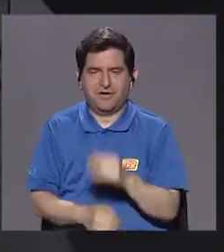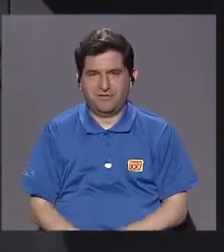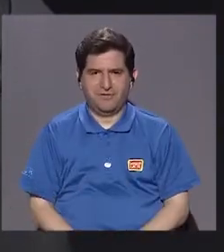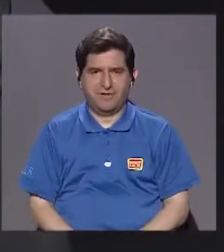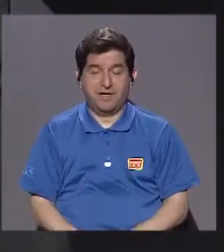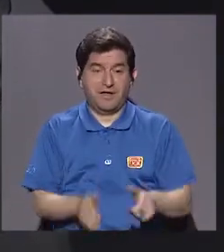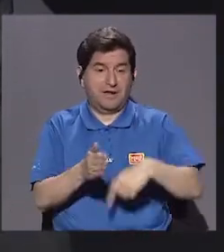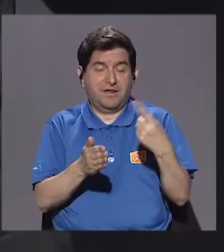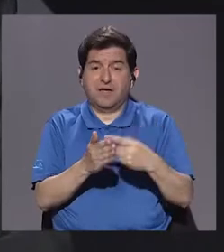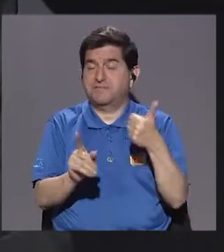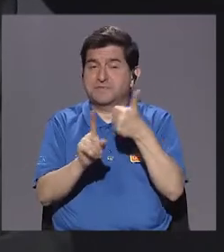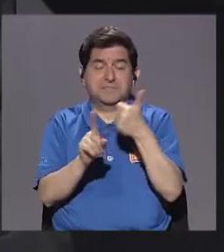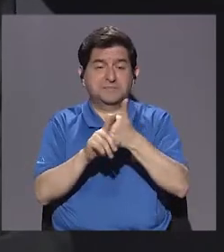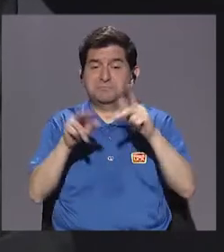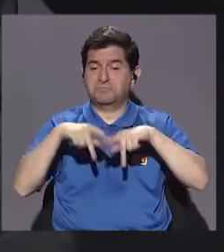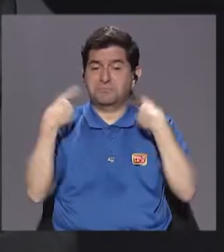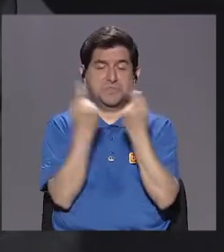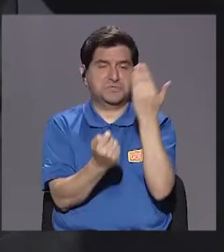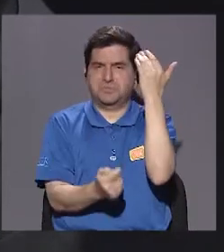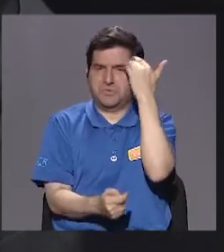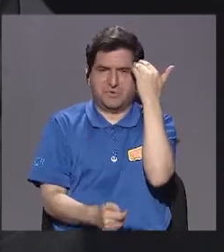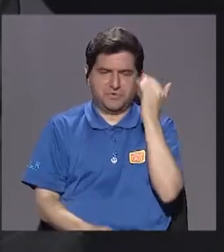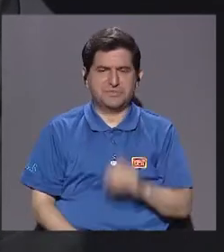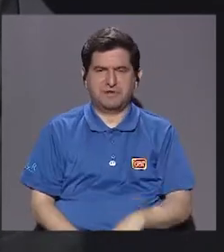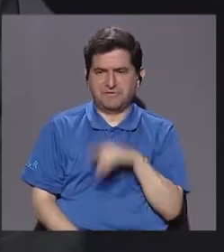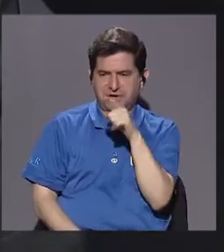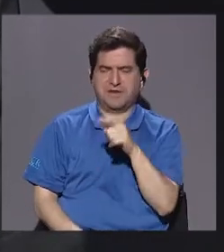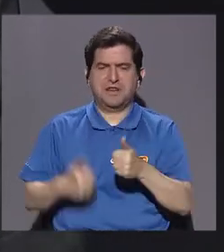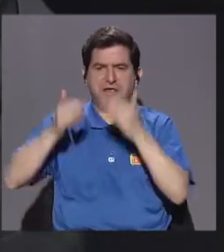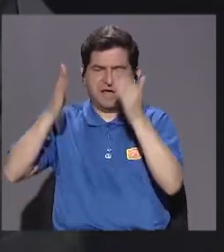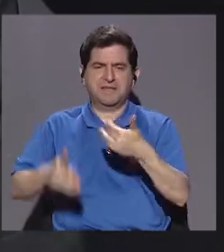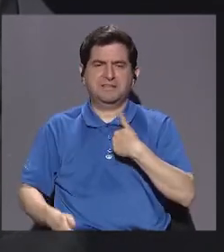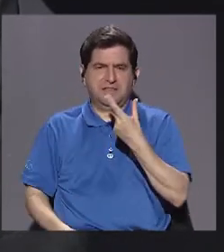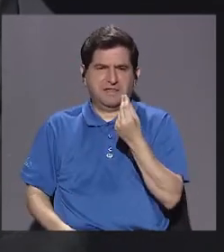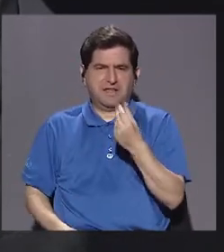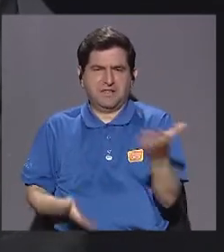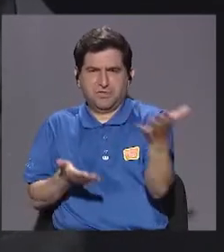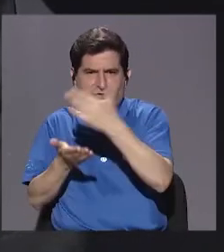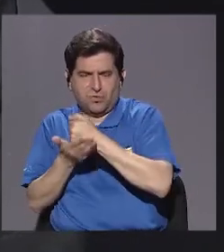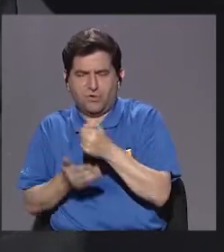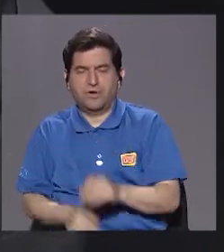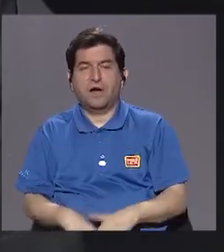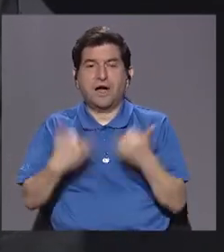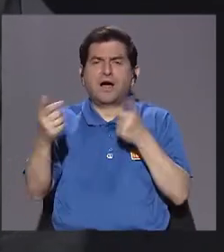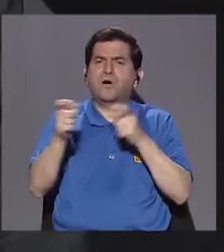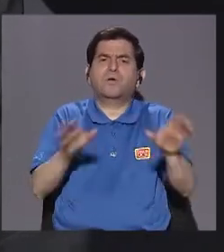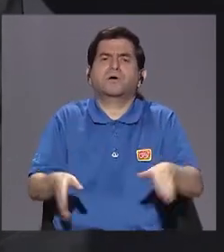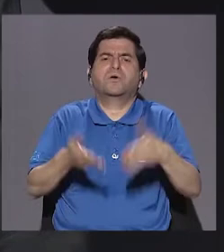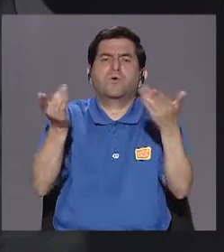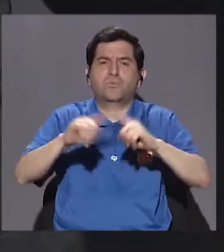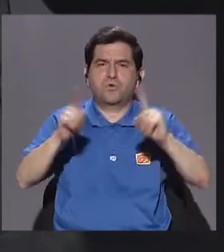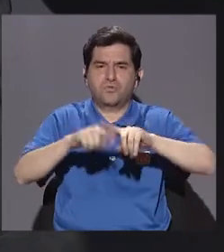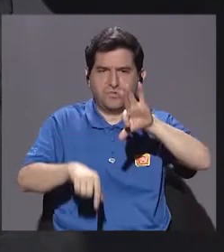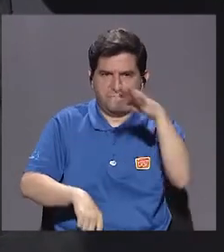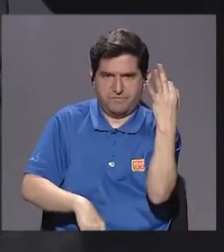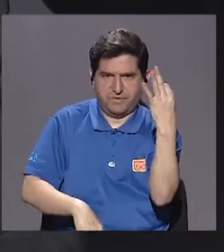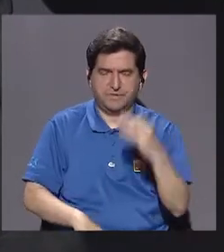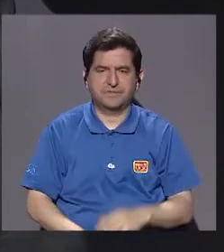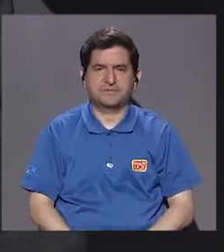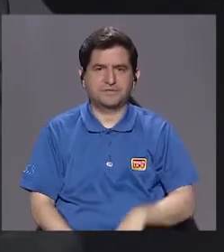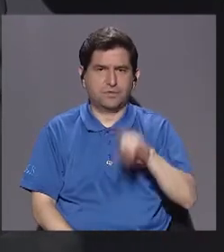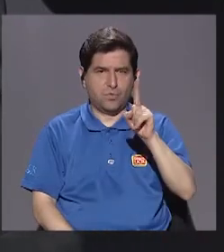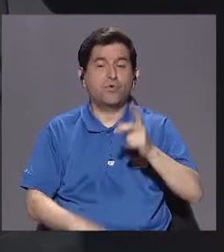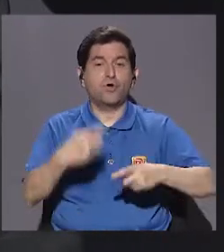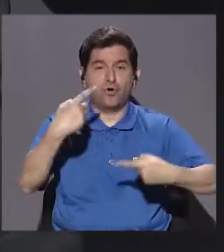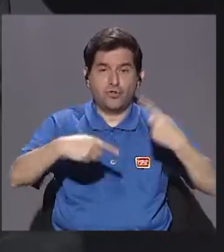que a veces ni el mismo partido se enteraba contra lo que estaba recibiendo el candidato como se está controlando a eso por varios vídeos uno es un